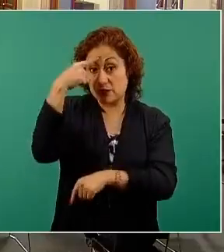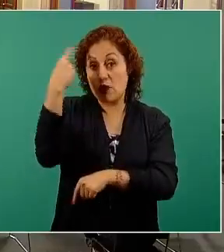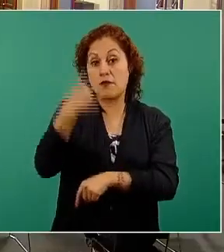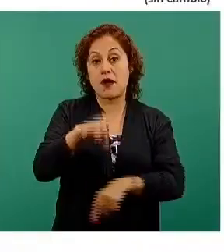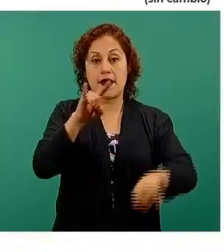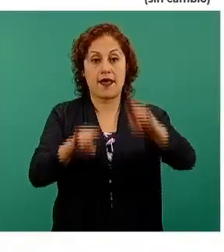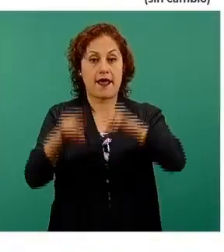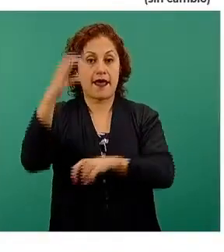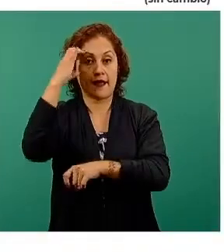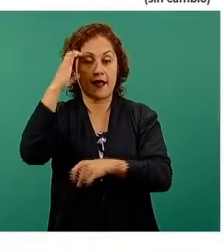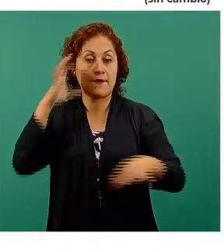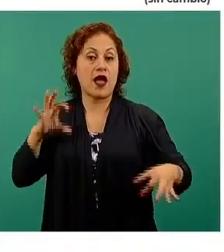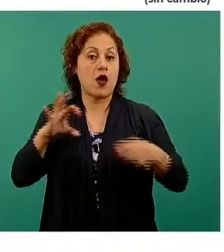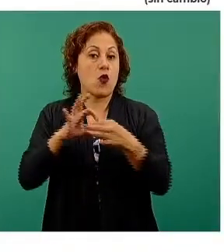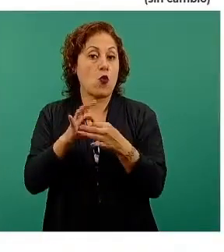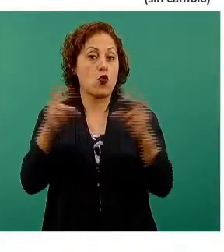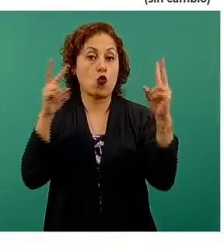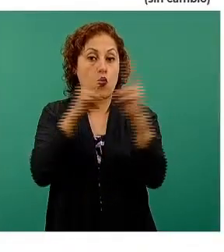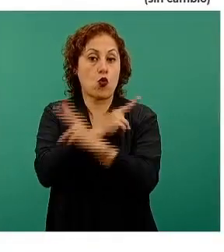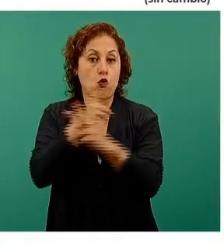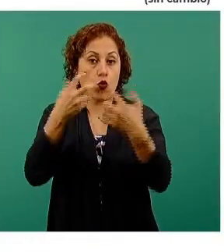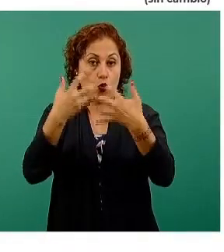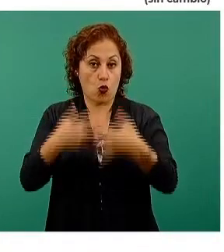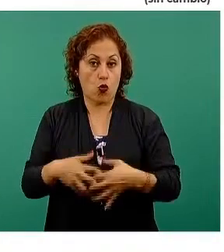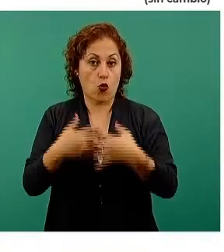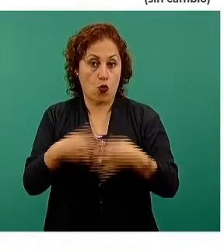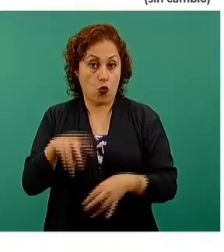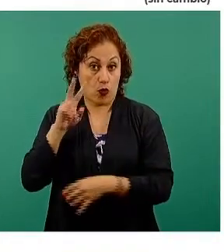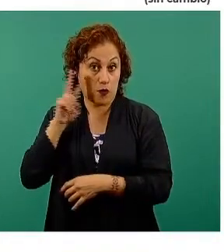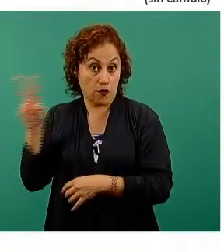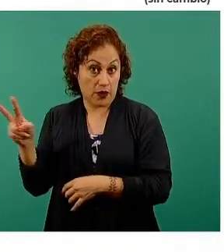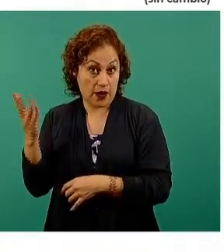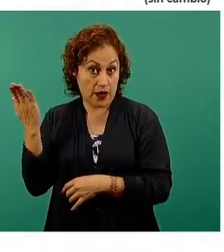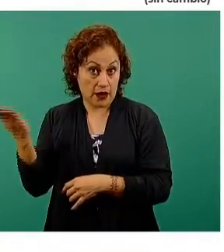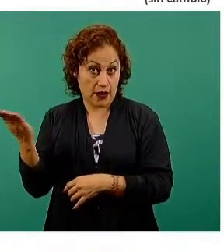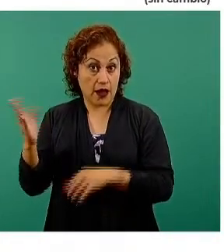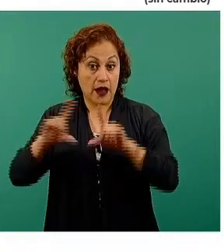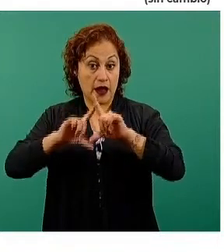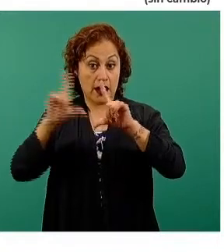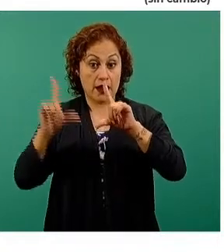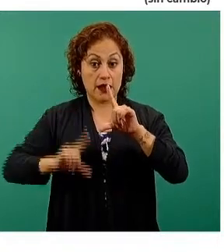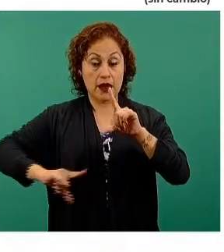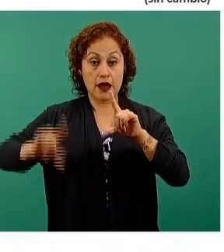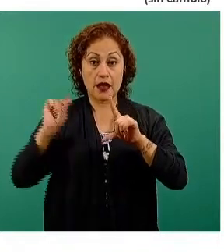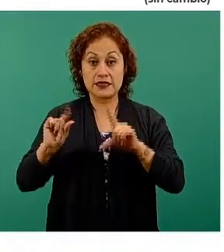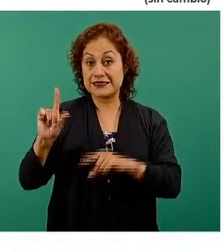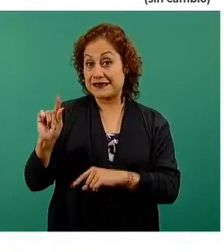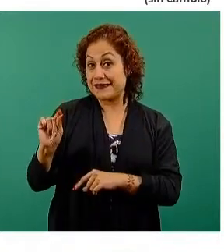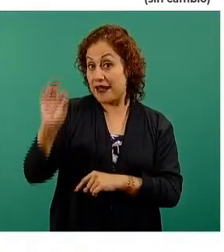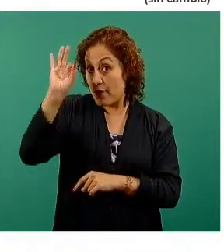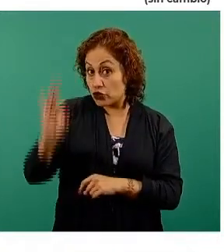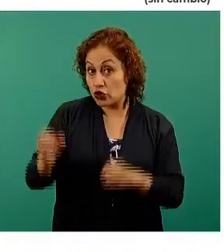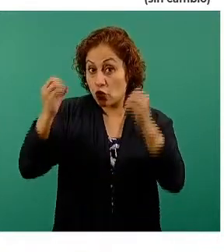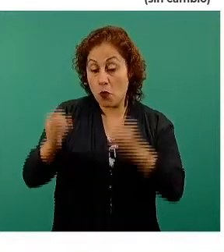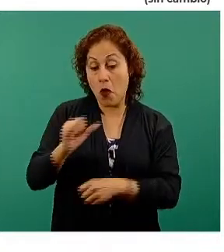terapia intensiva, donde vemos que no hay ninguna entidad que tenga más del 70% de sus camas. El total de camas